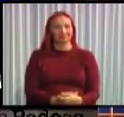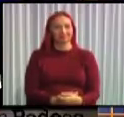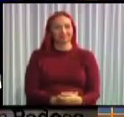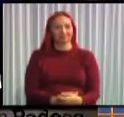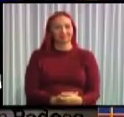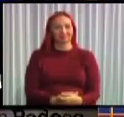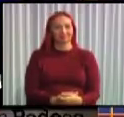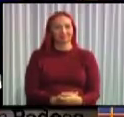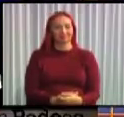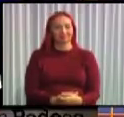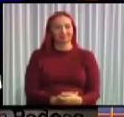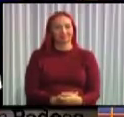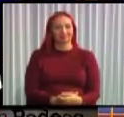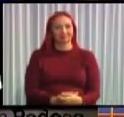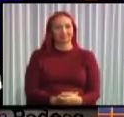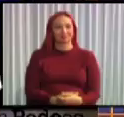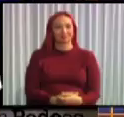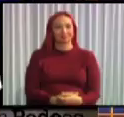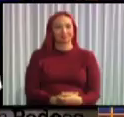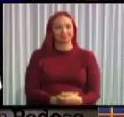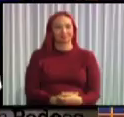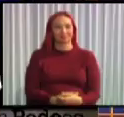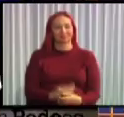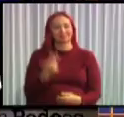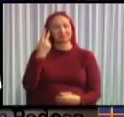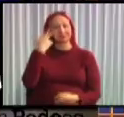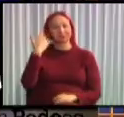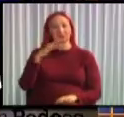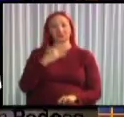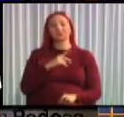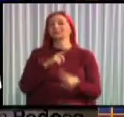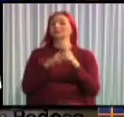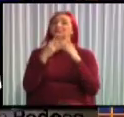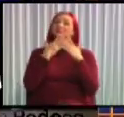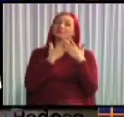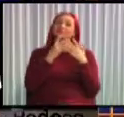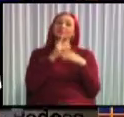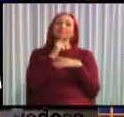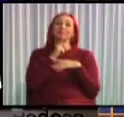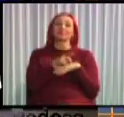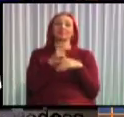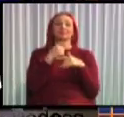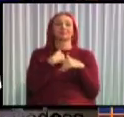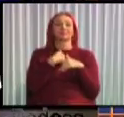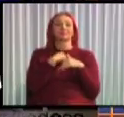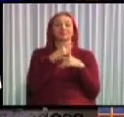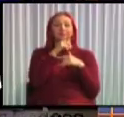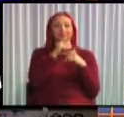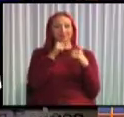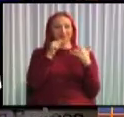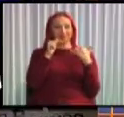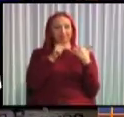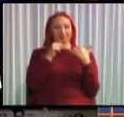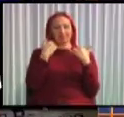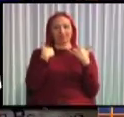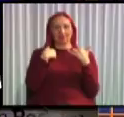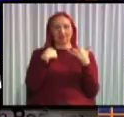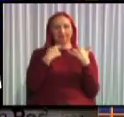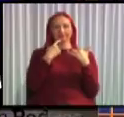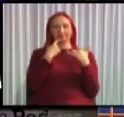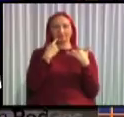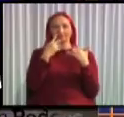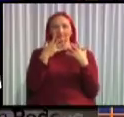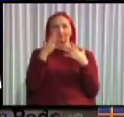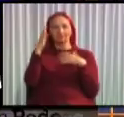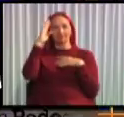el pulpo, el perrito, okay. de todos los trucos. Qué manera. Aquí cuesta. Bueno, definitivamente tenemos en línea a un caballero que dice que